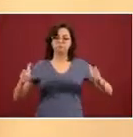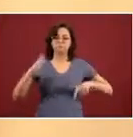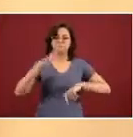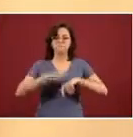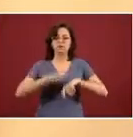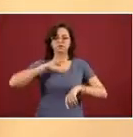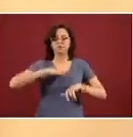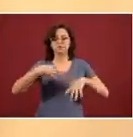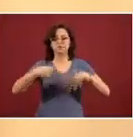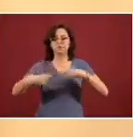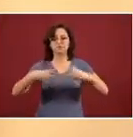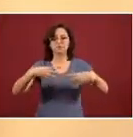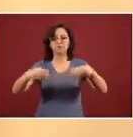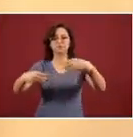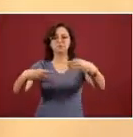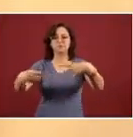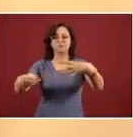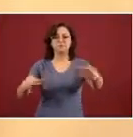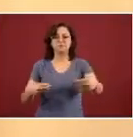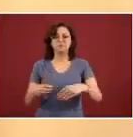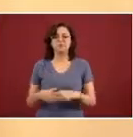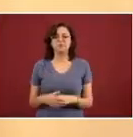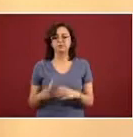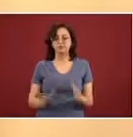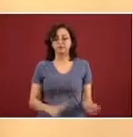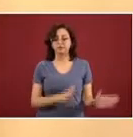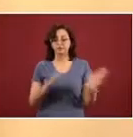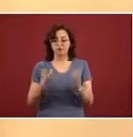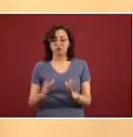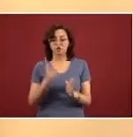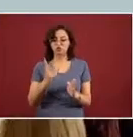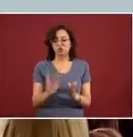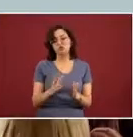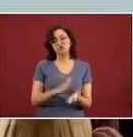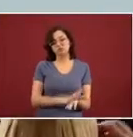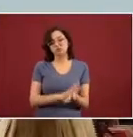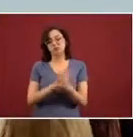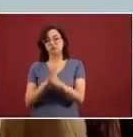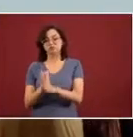por la epidemia y vamos de un escenario 2 caminando hacia un escenario